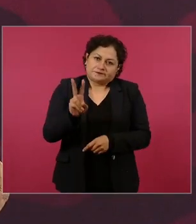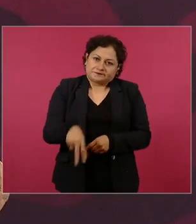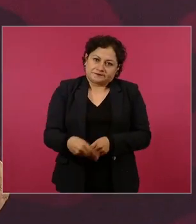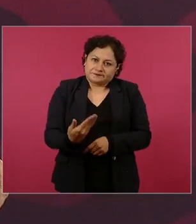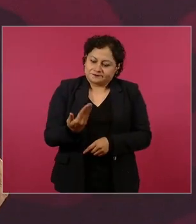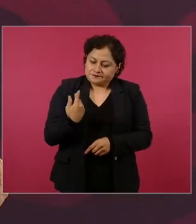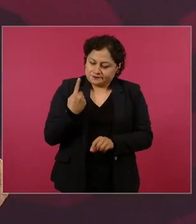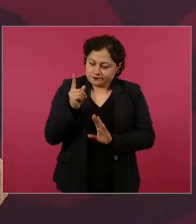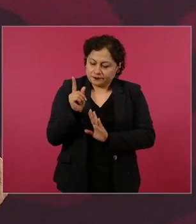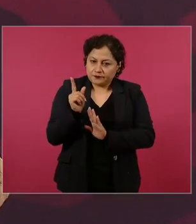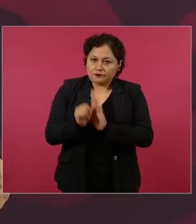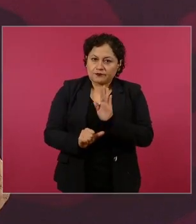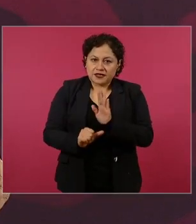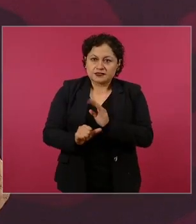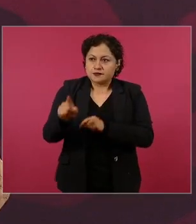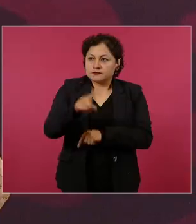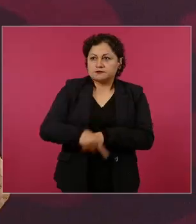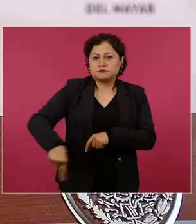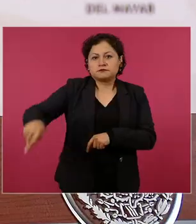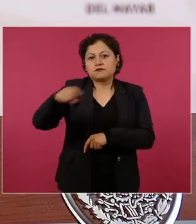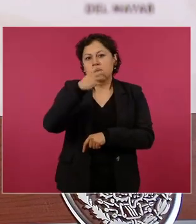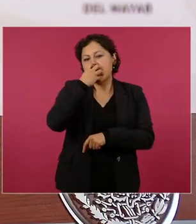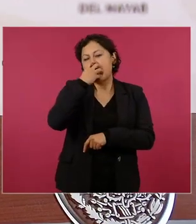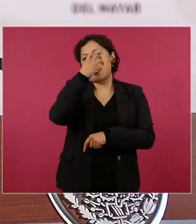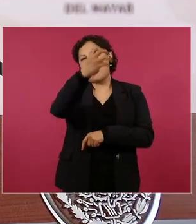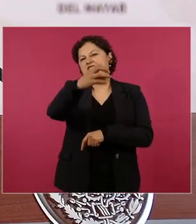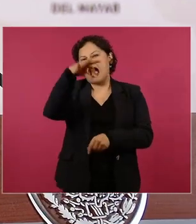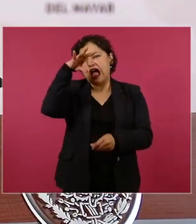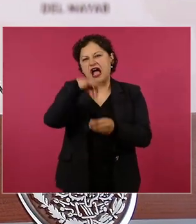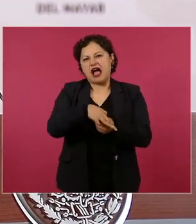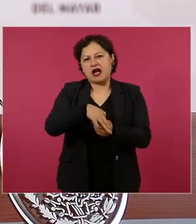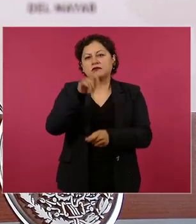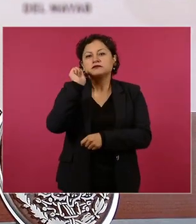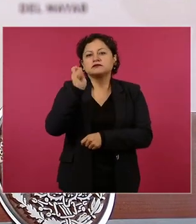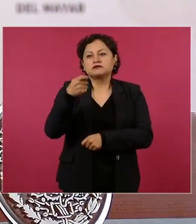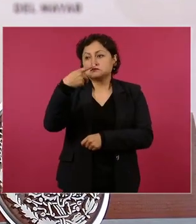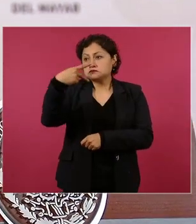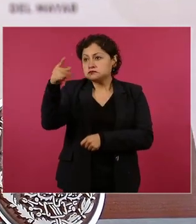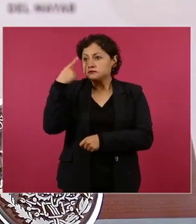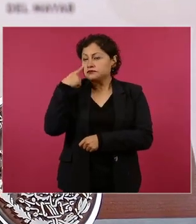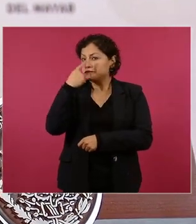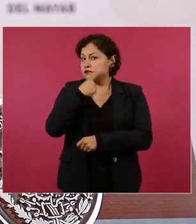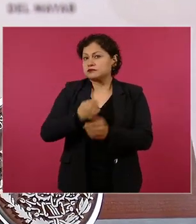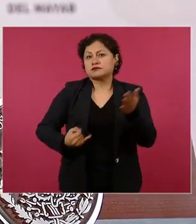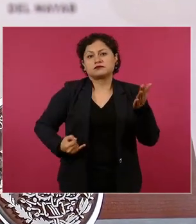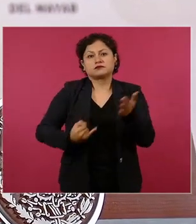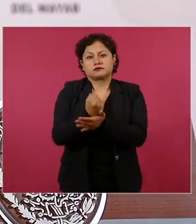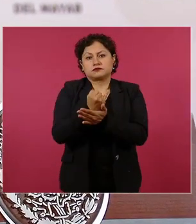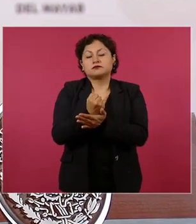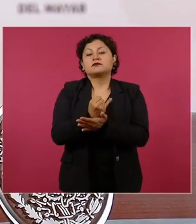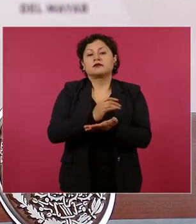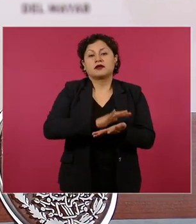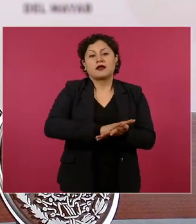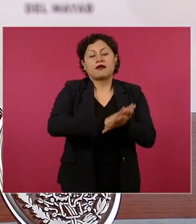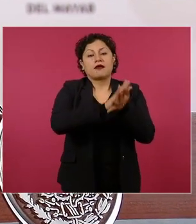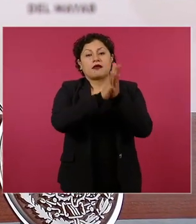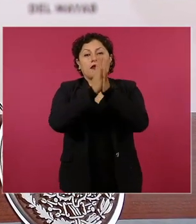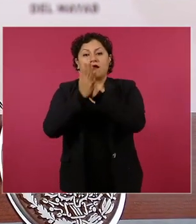mandato del pueblo para que se le dé continuidad al